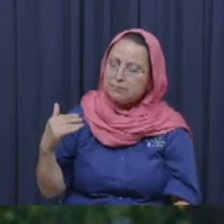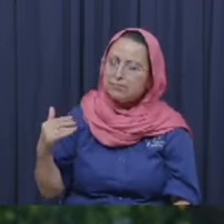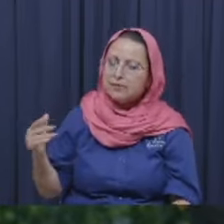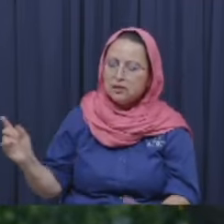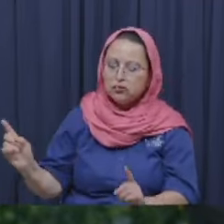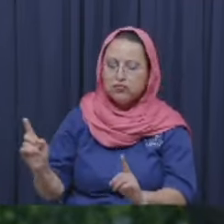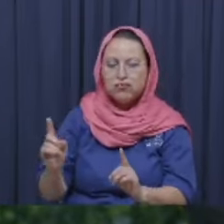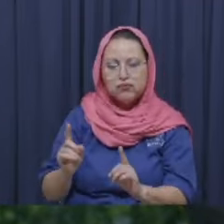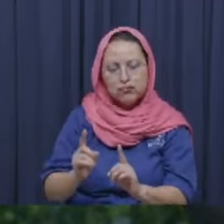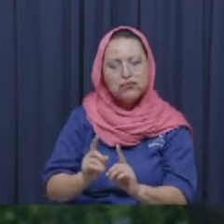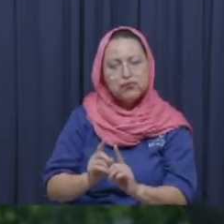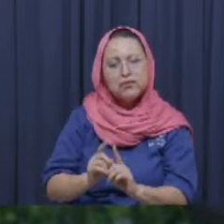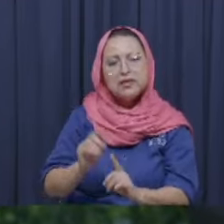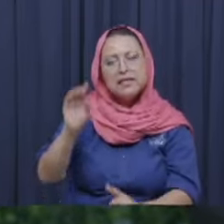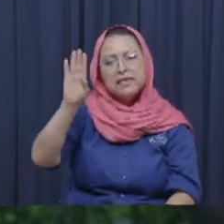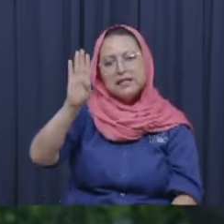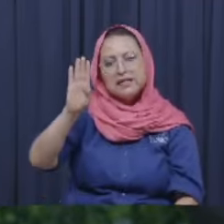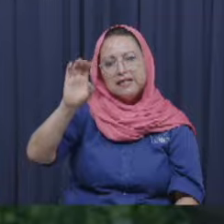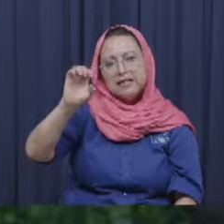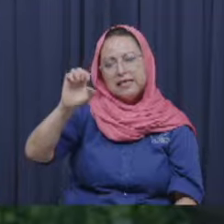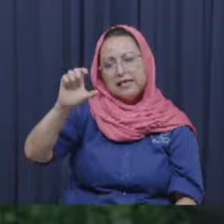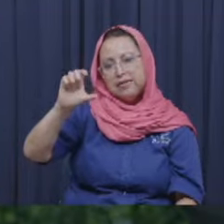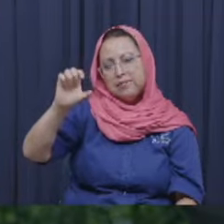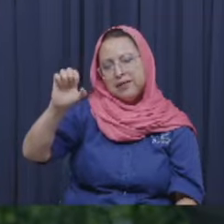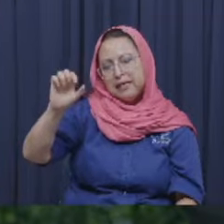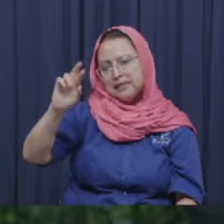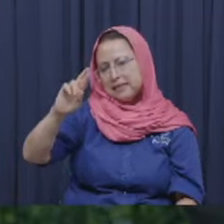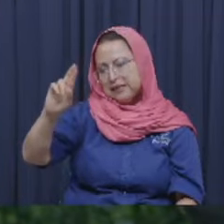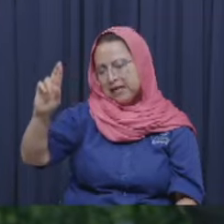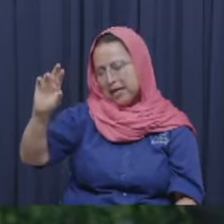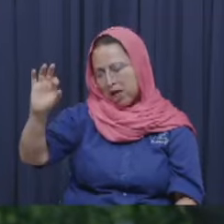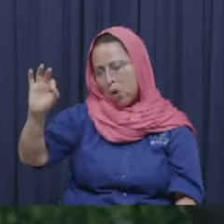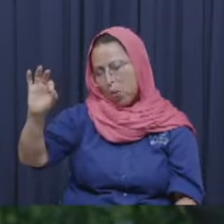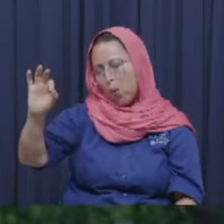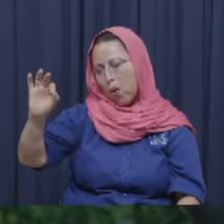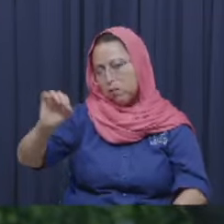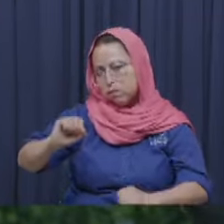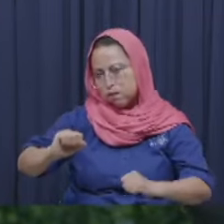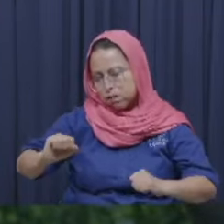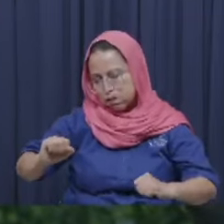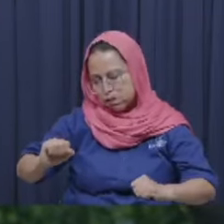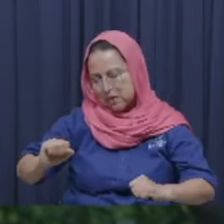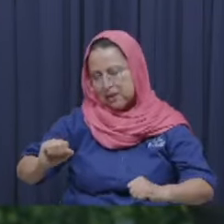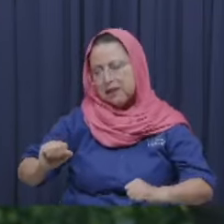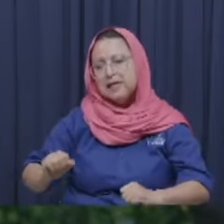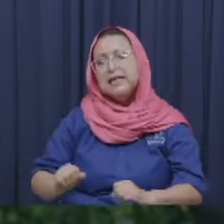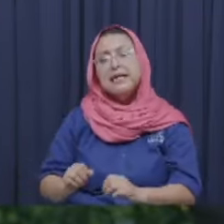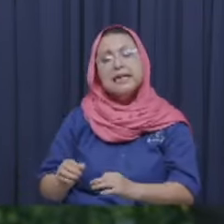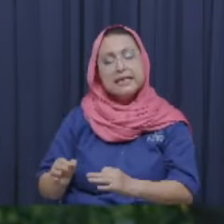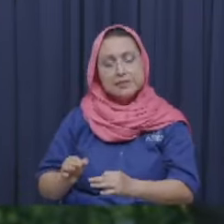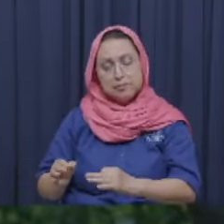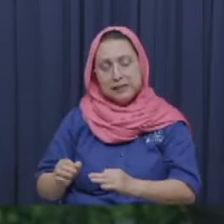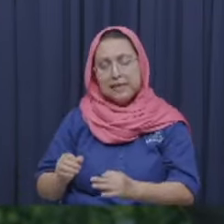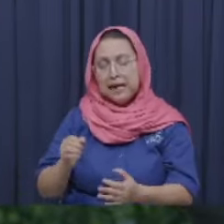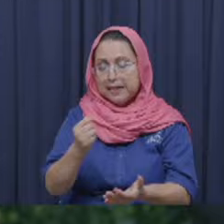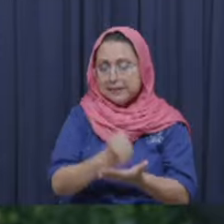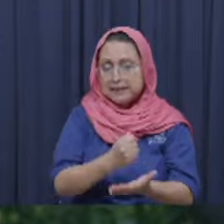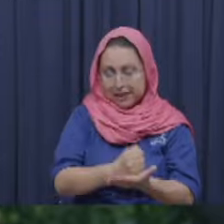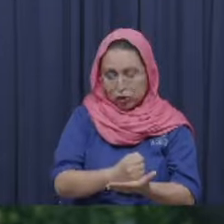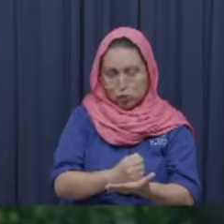Y el becerro, el que explica ese sello de